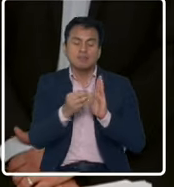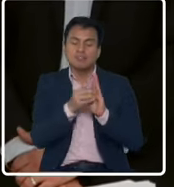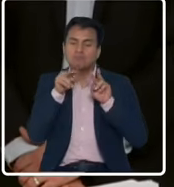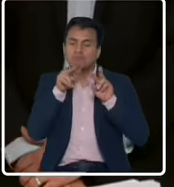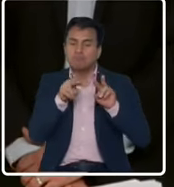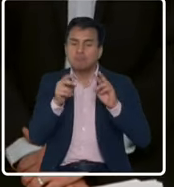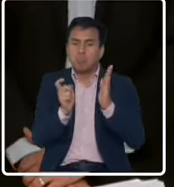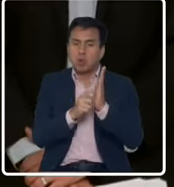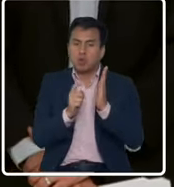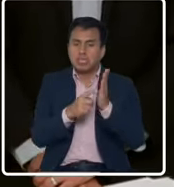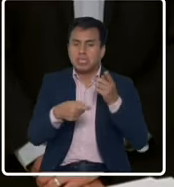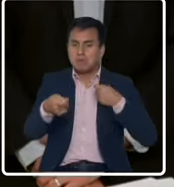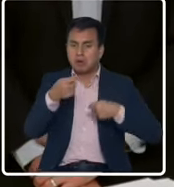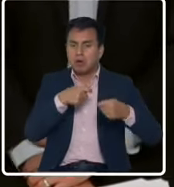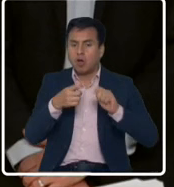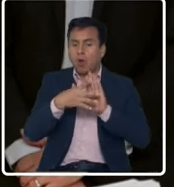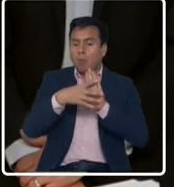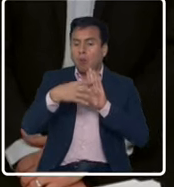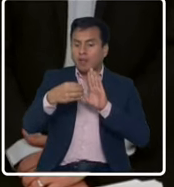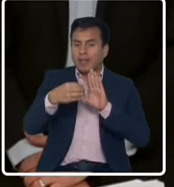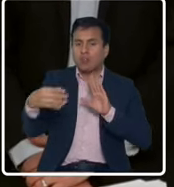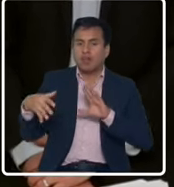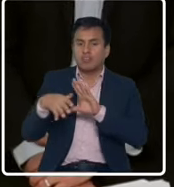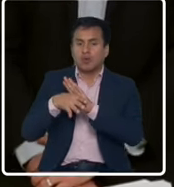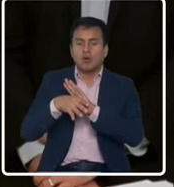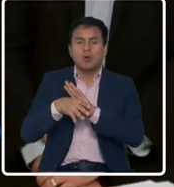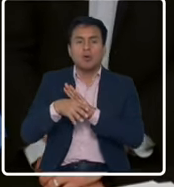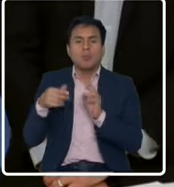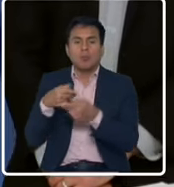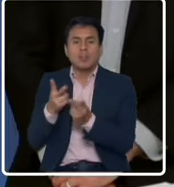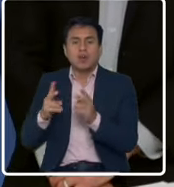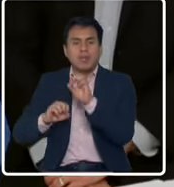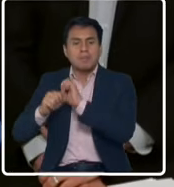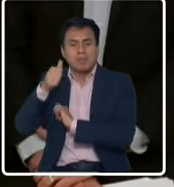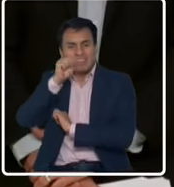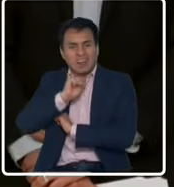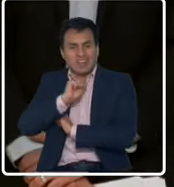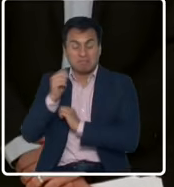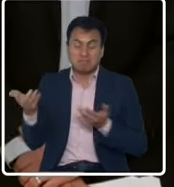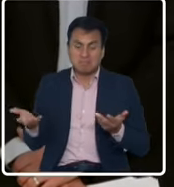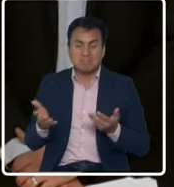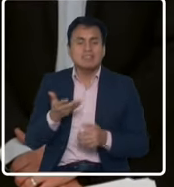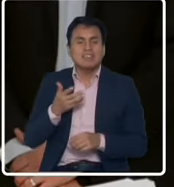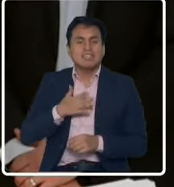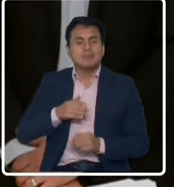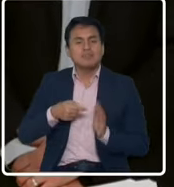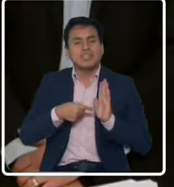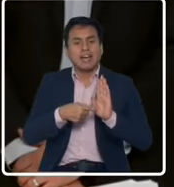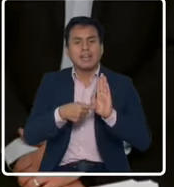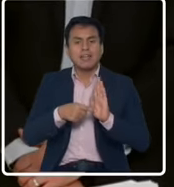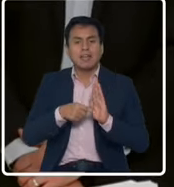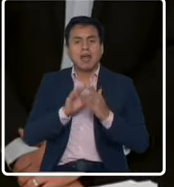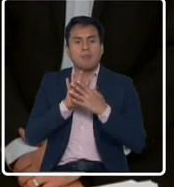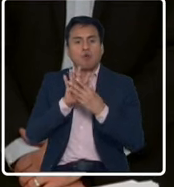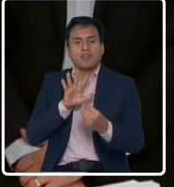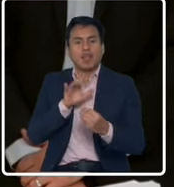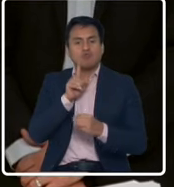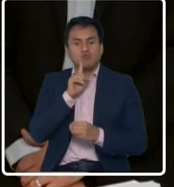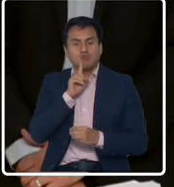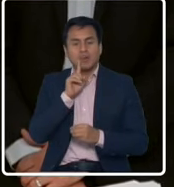vista productivo modelos de asociación público-privada queremos señalar que uno de los modelos que